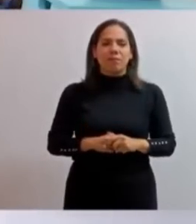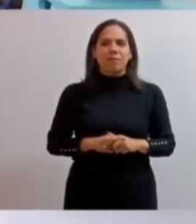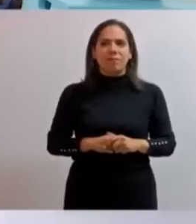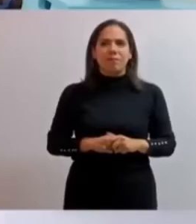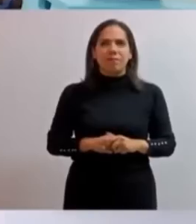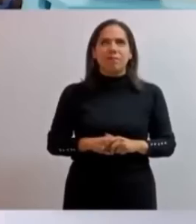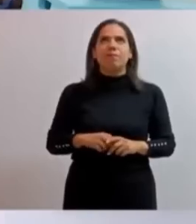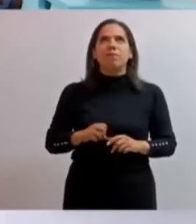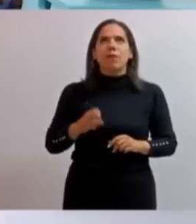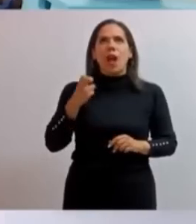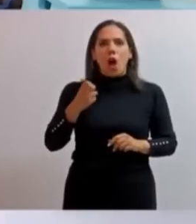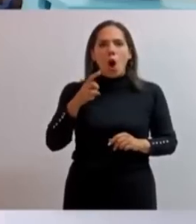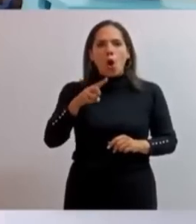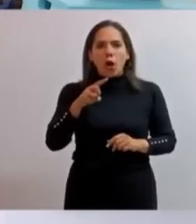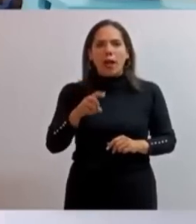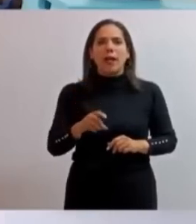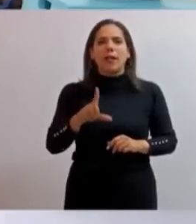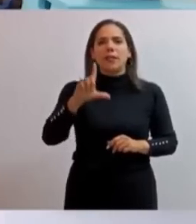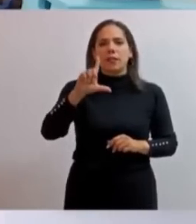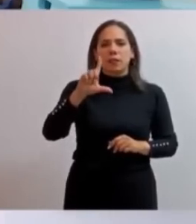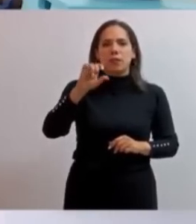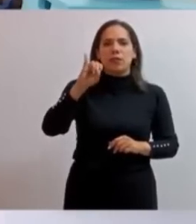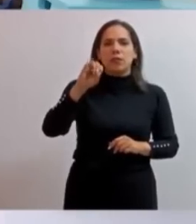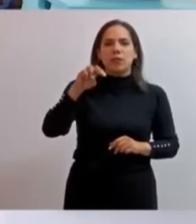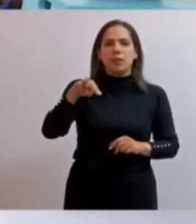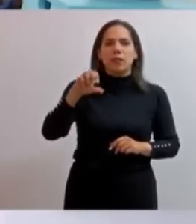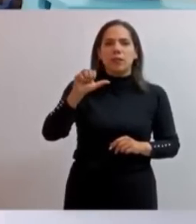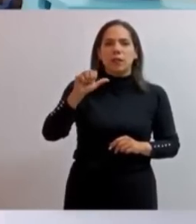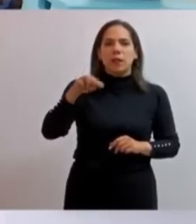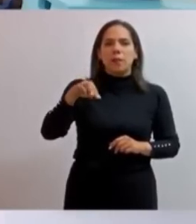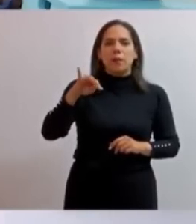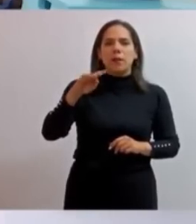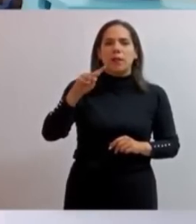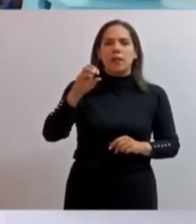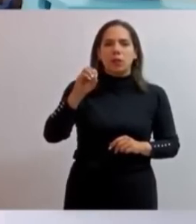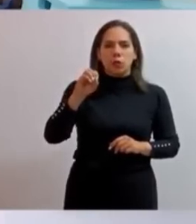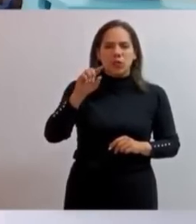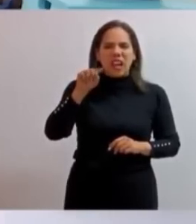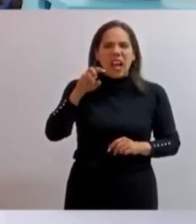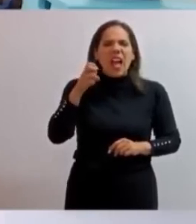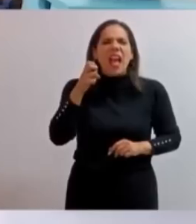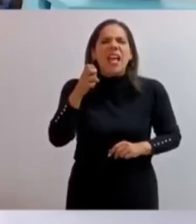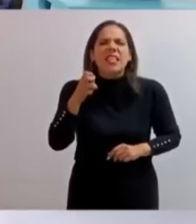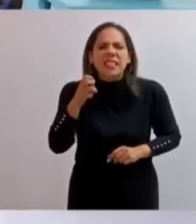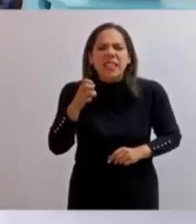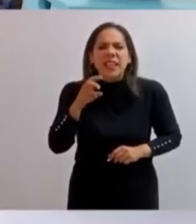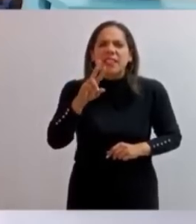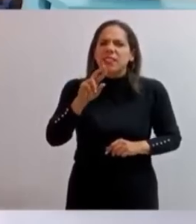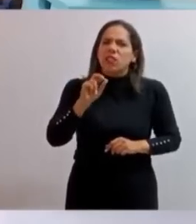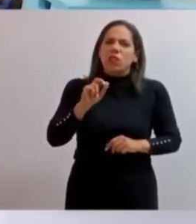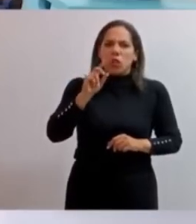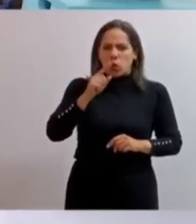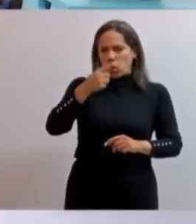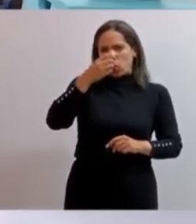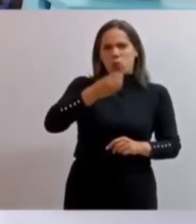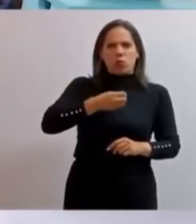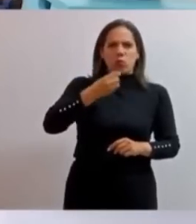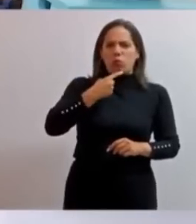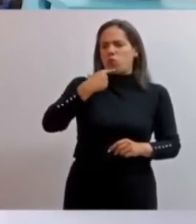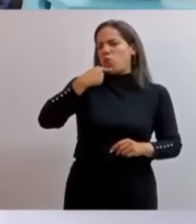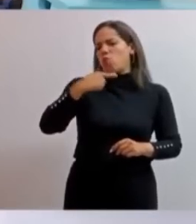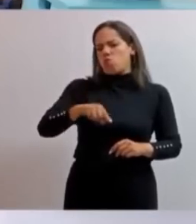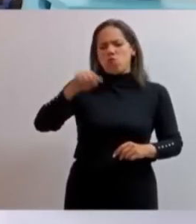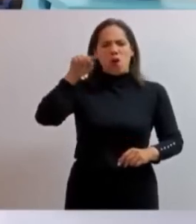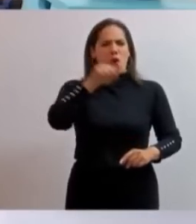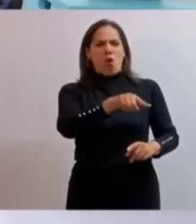son órdenes, no son prescripciones, son lineamientos. Y un consejo técnico escolar